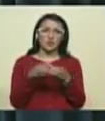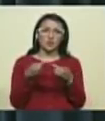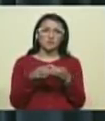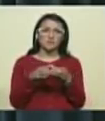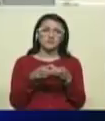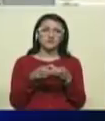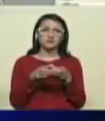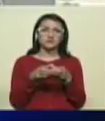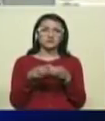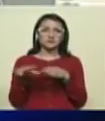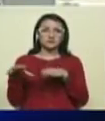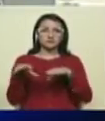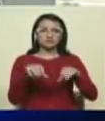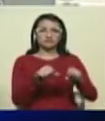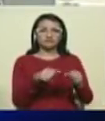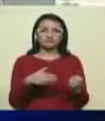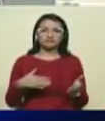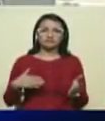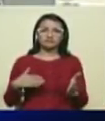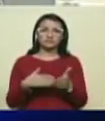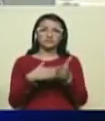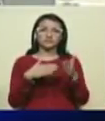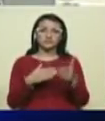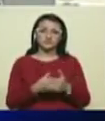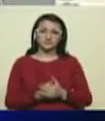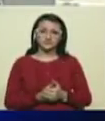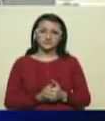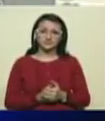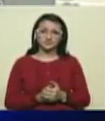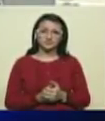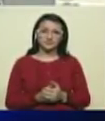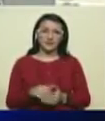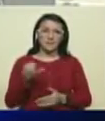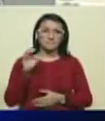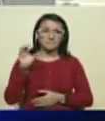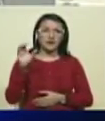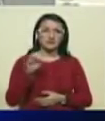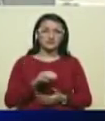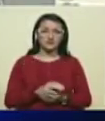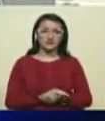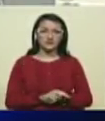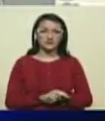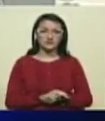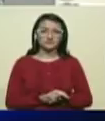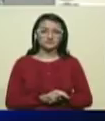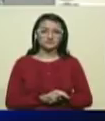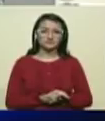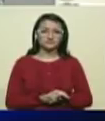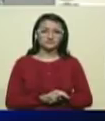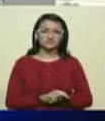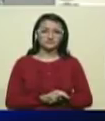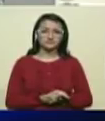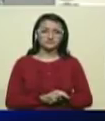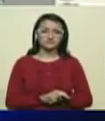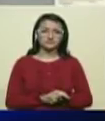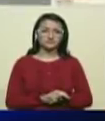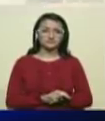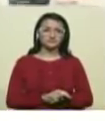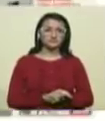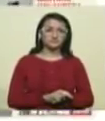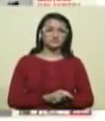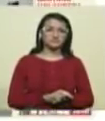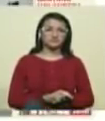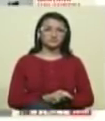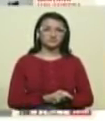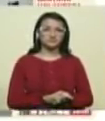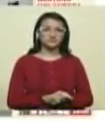para atentar contra la patria americana, la gran patria americana. No es otra